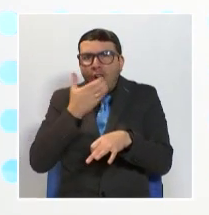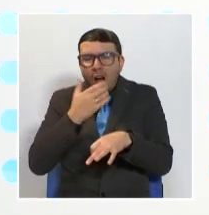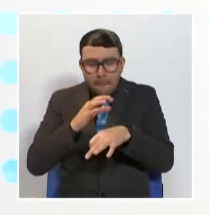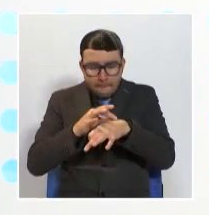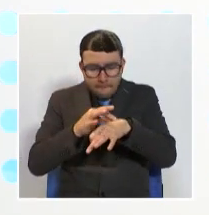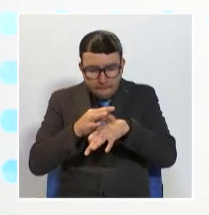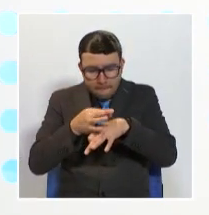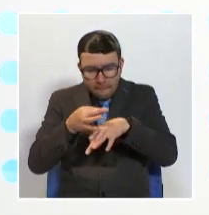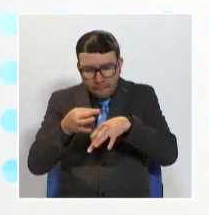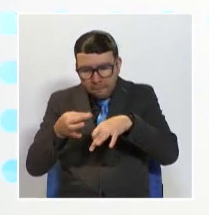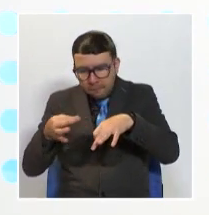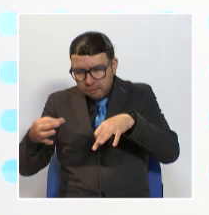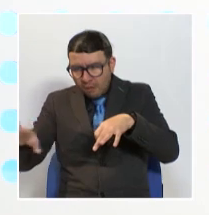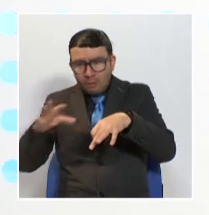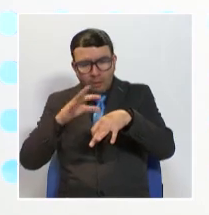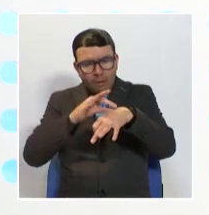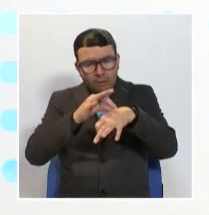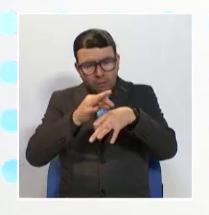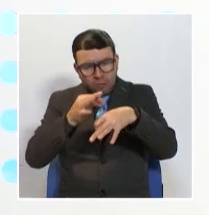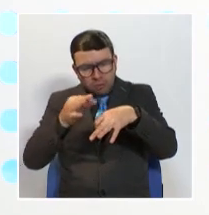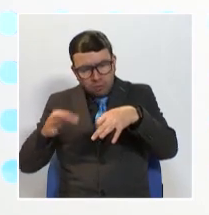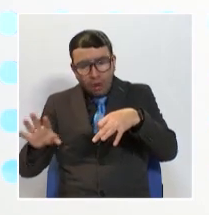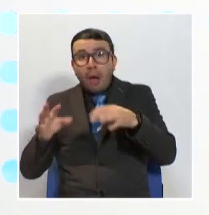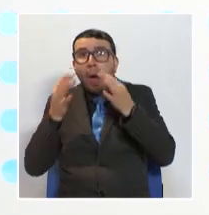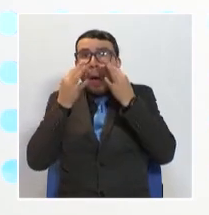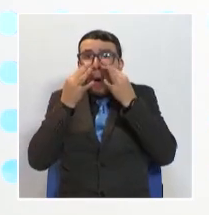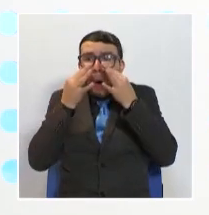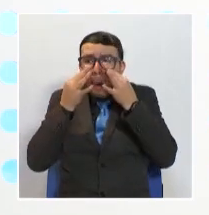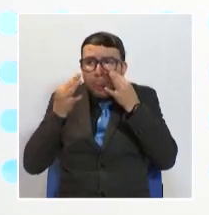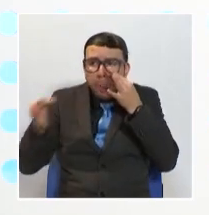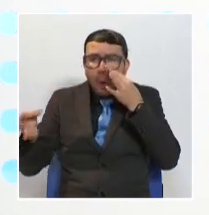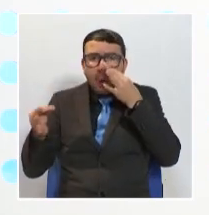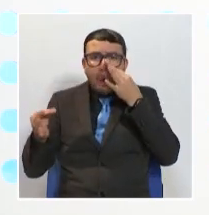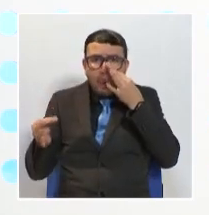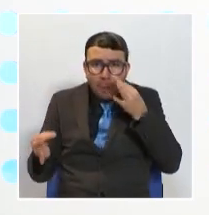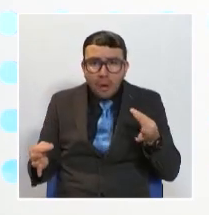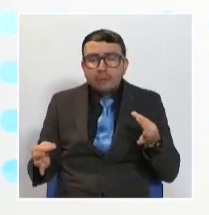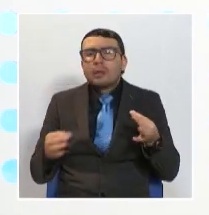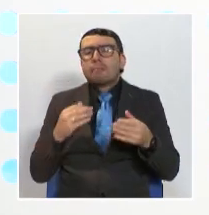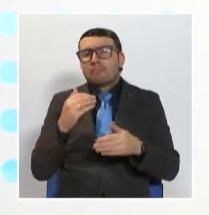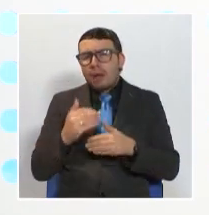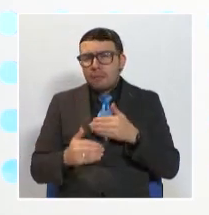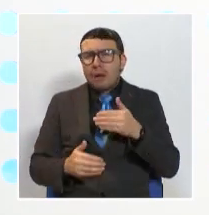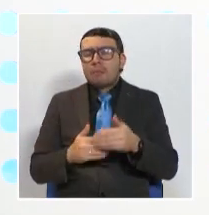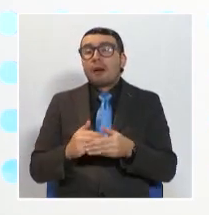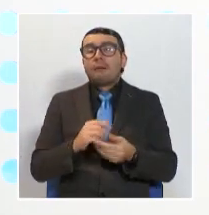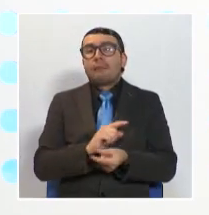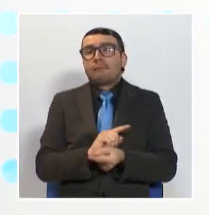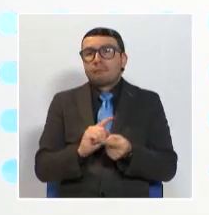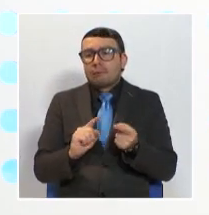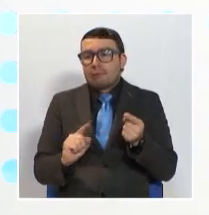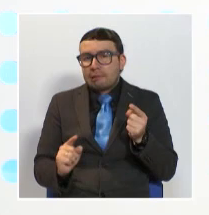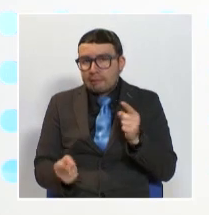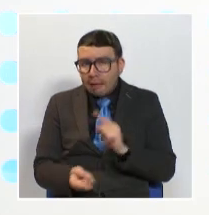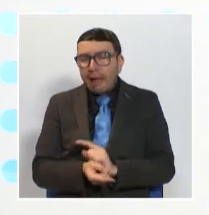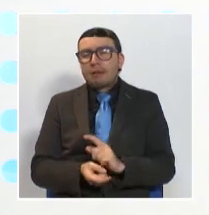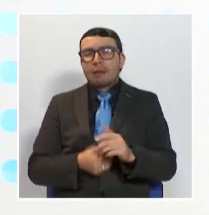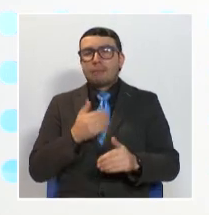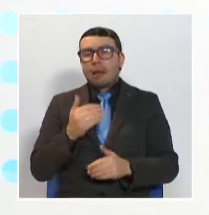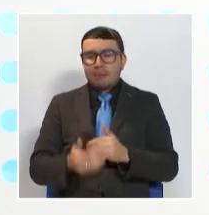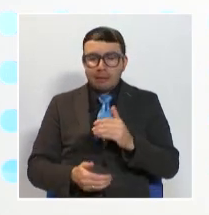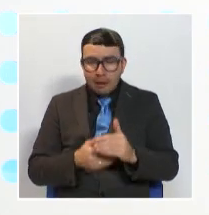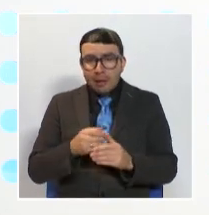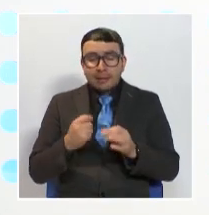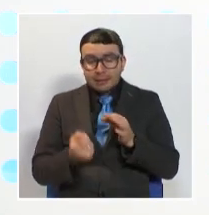células rápidamente pasan de un estado de estar células vivas a daño del ADN, llegan en apoptosis o en muerte celular y esa